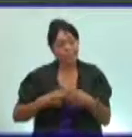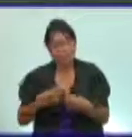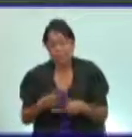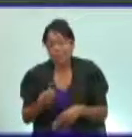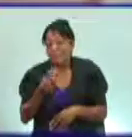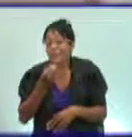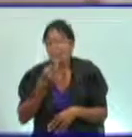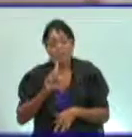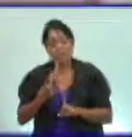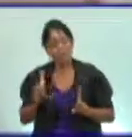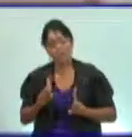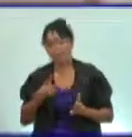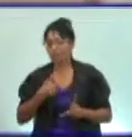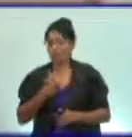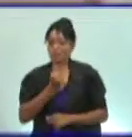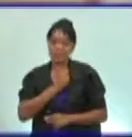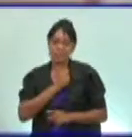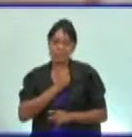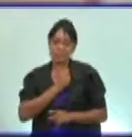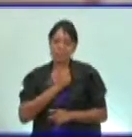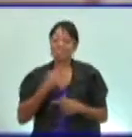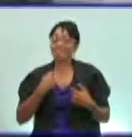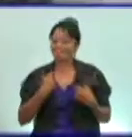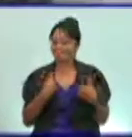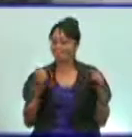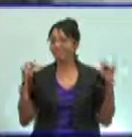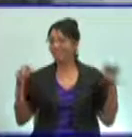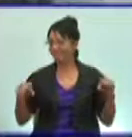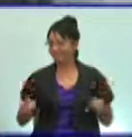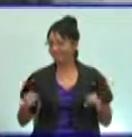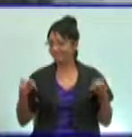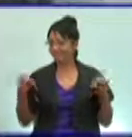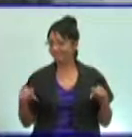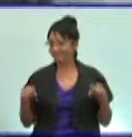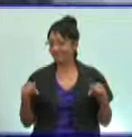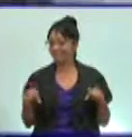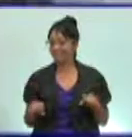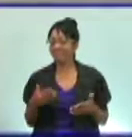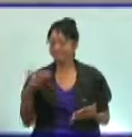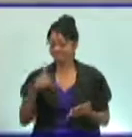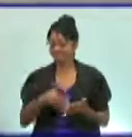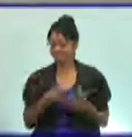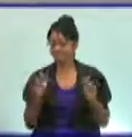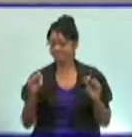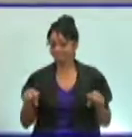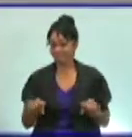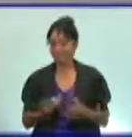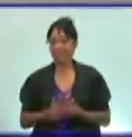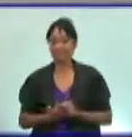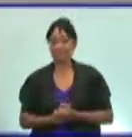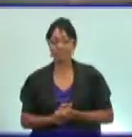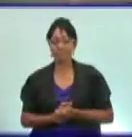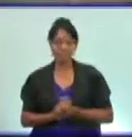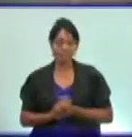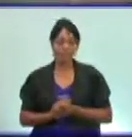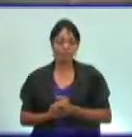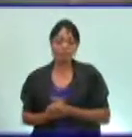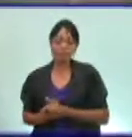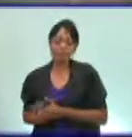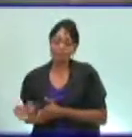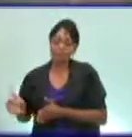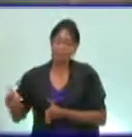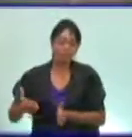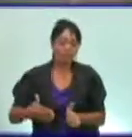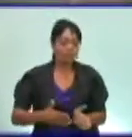quería, y heme aquí latiendo en esta fecha. No me sé el camino,